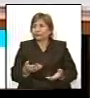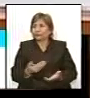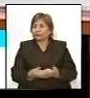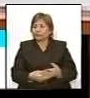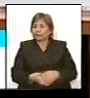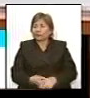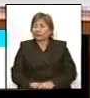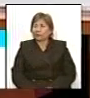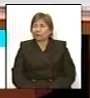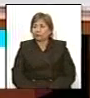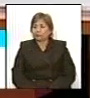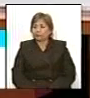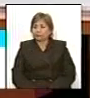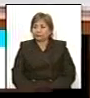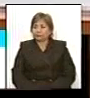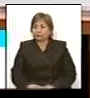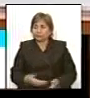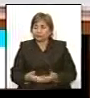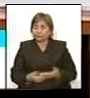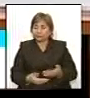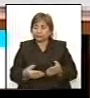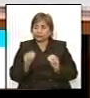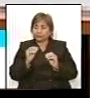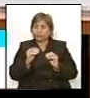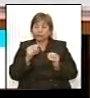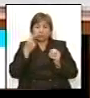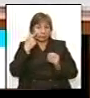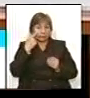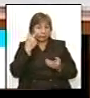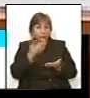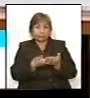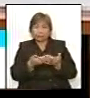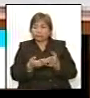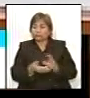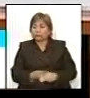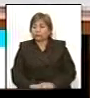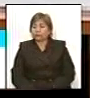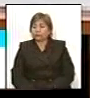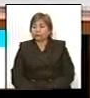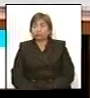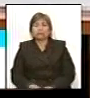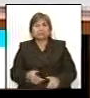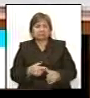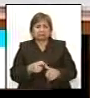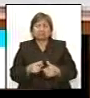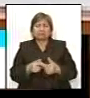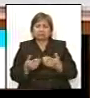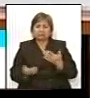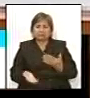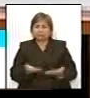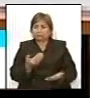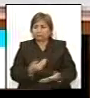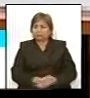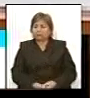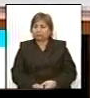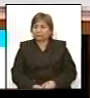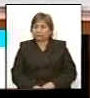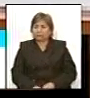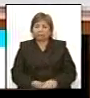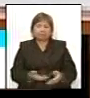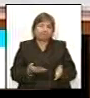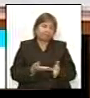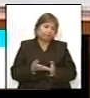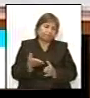ver el levantamiento de la observación, ¿no? Entonces, quizás ver este tema de manera